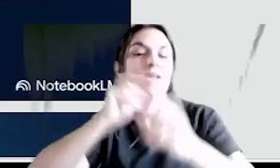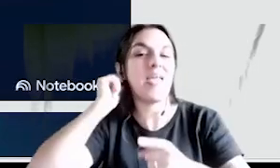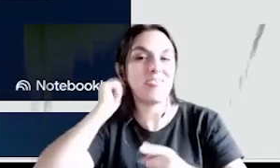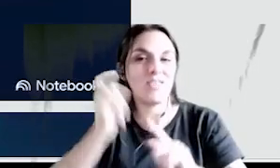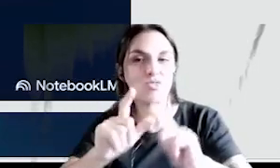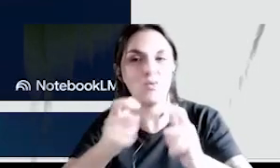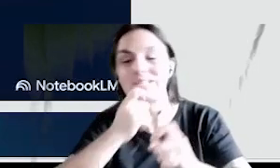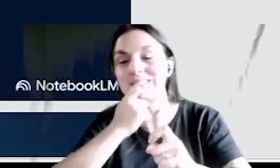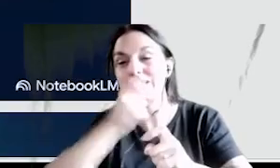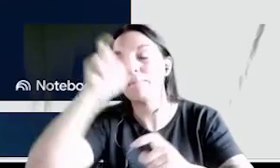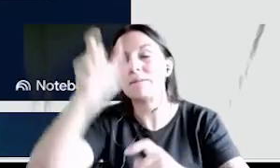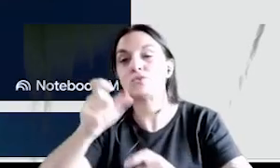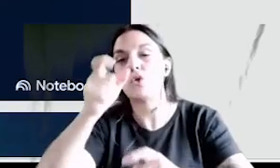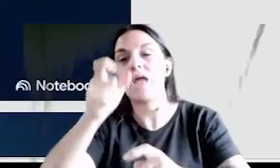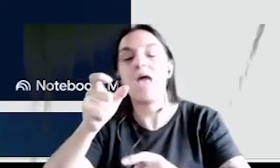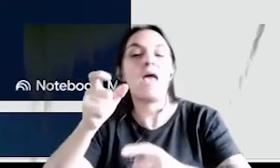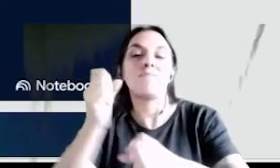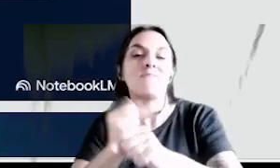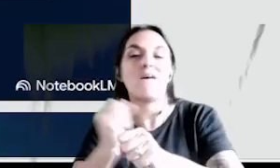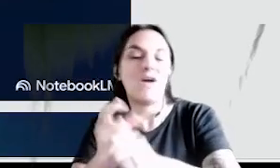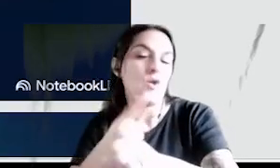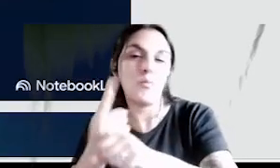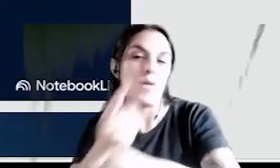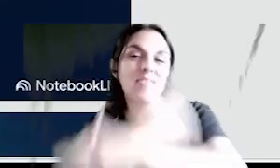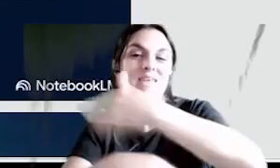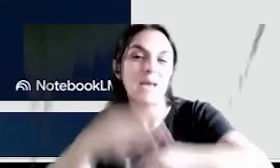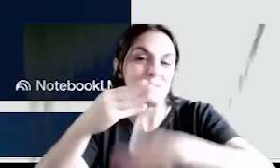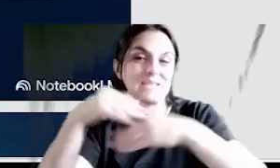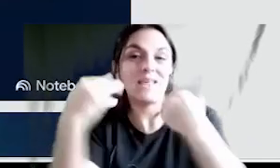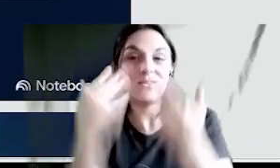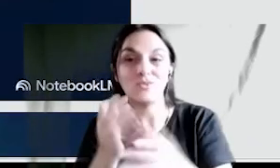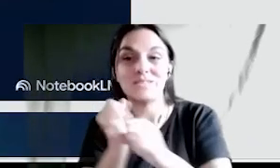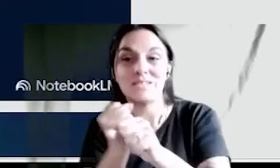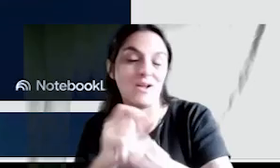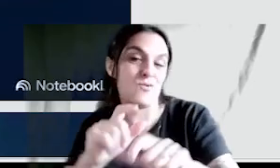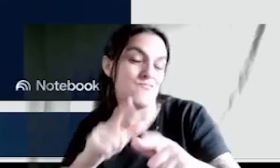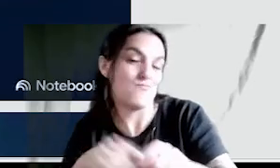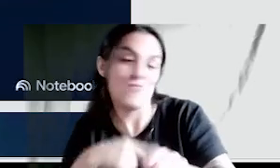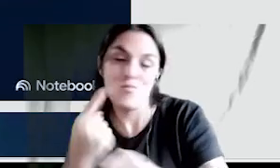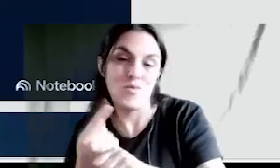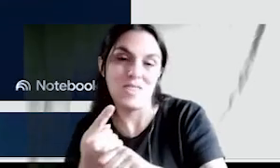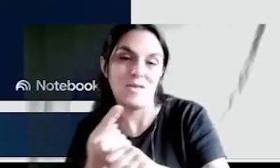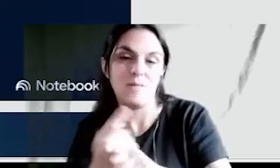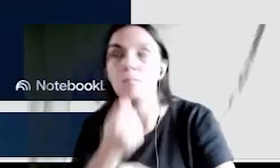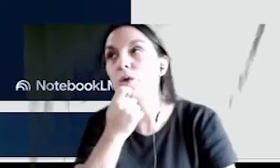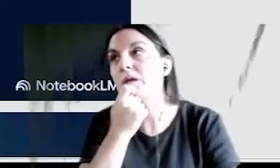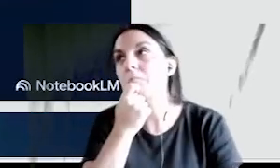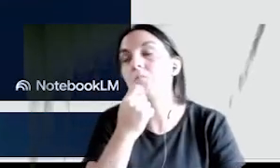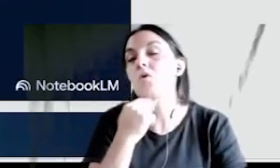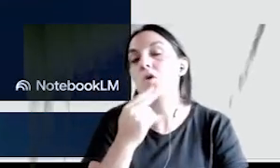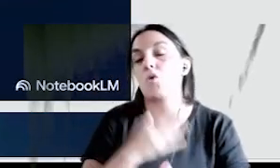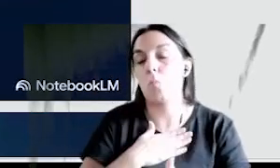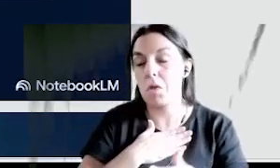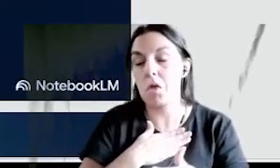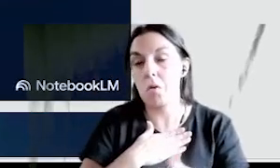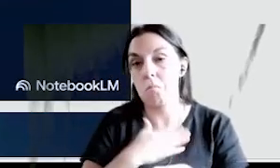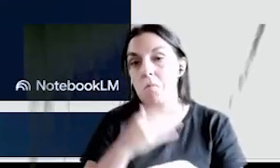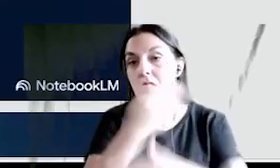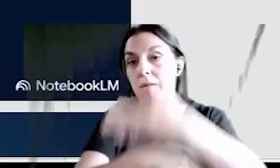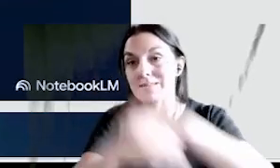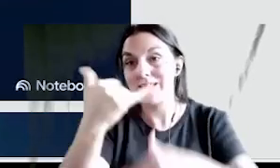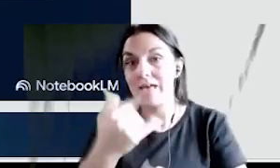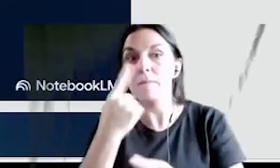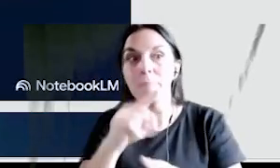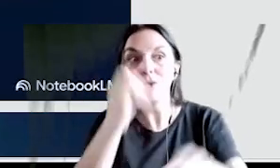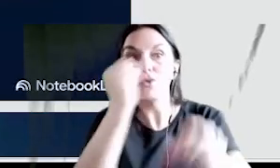estén incapacitados para el trabajo. Si yo tengo algún hijo con una discapacidad que es empleado de una empresa, ese hijo